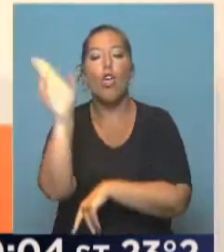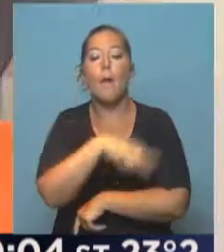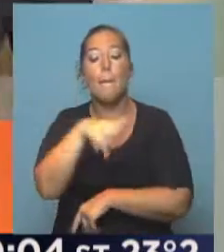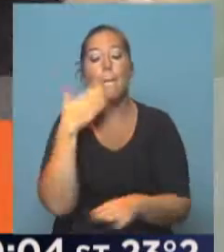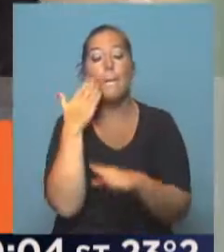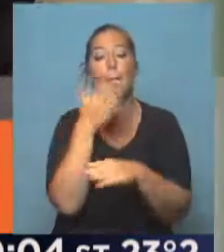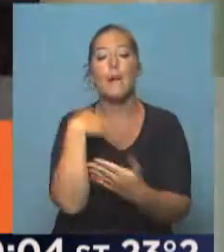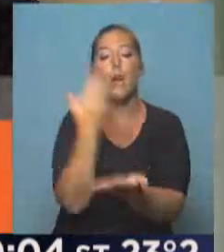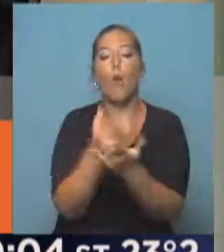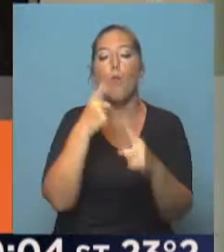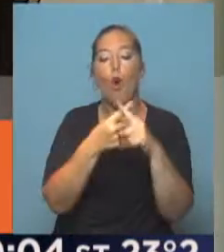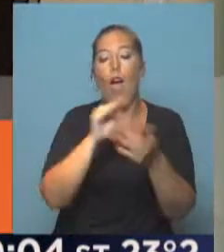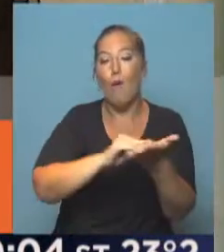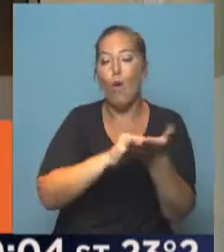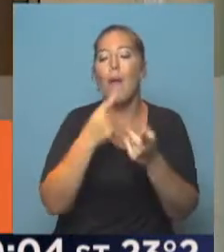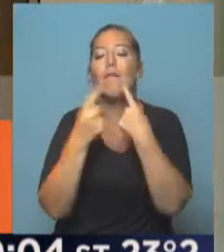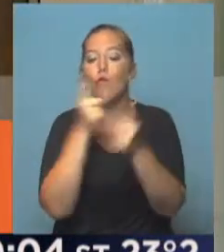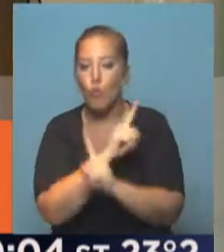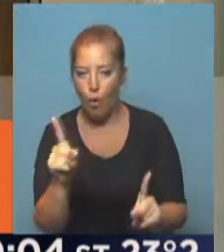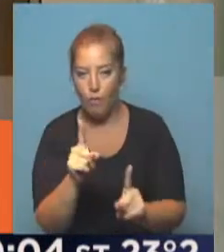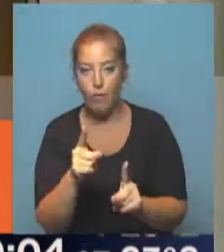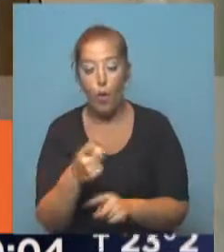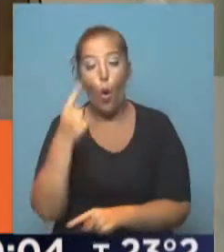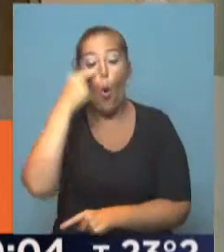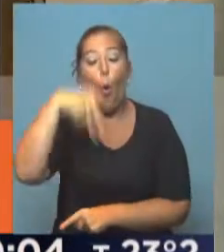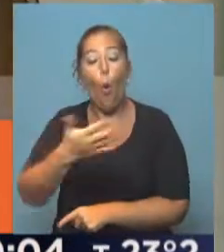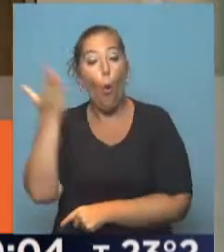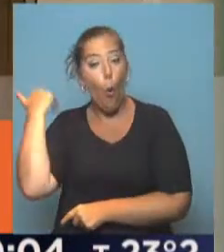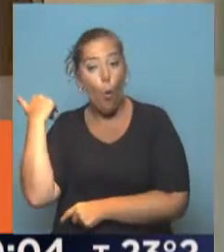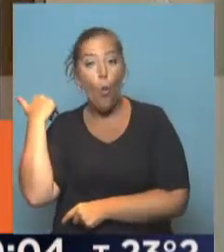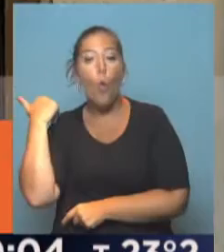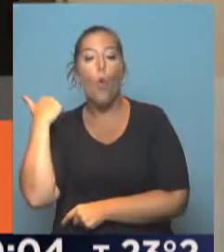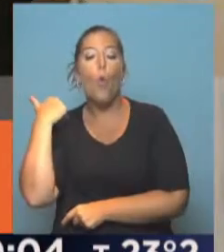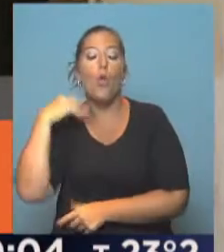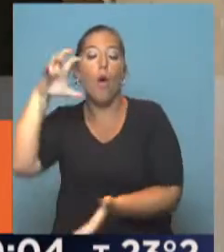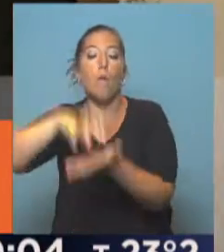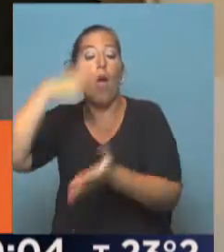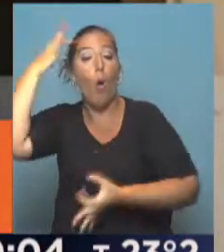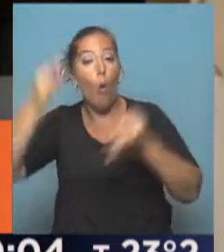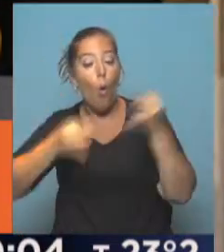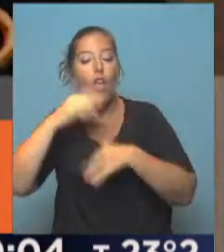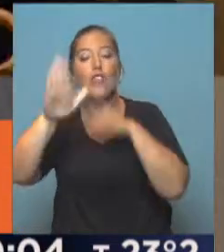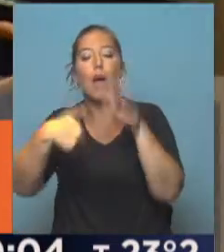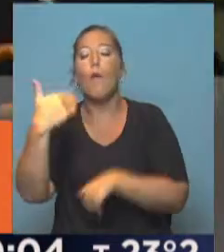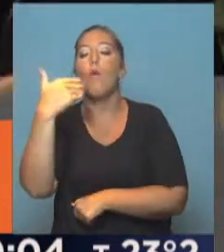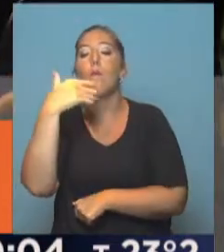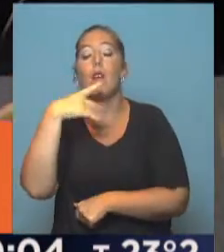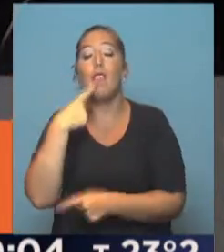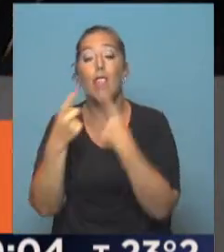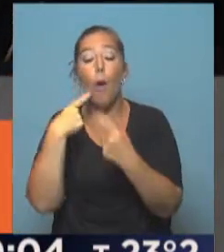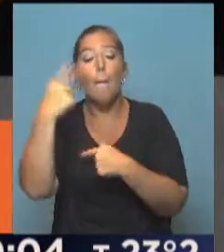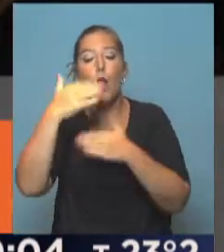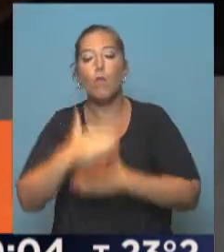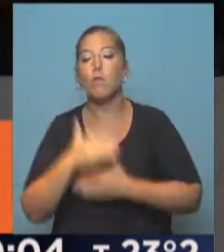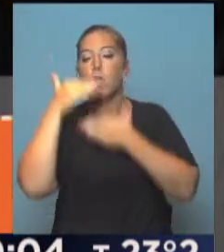defensa para no ser indagado. En junio pasado, el juzgado de La Rioja lo había llamado a indagatoria, pero la audiencia se